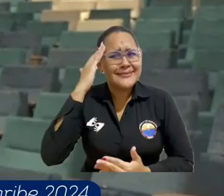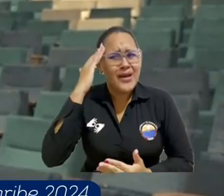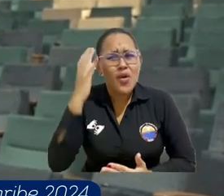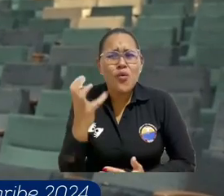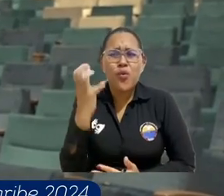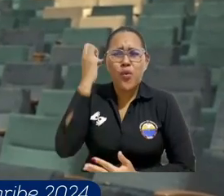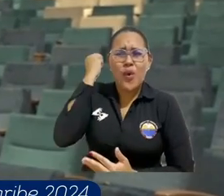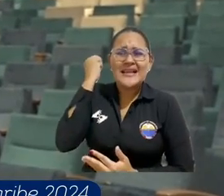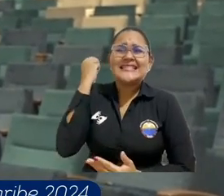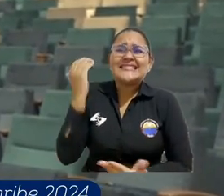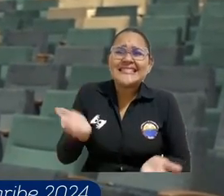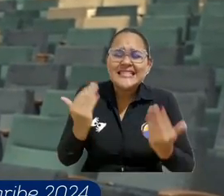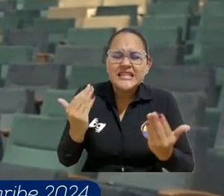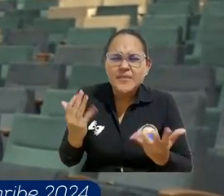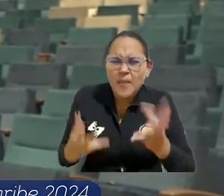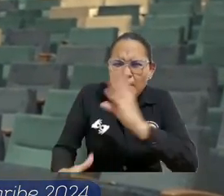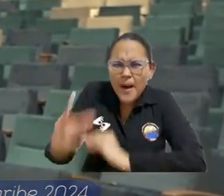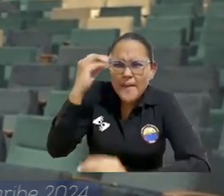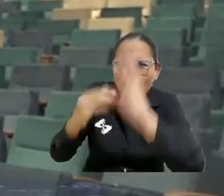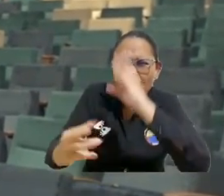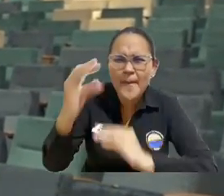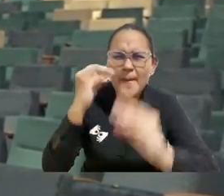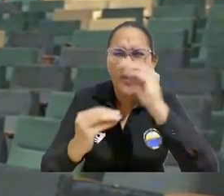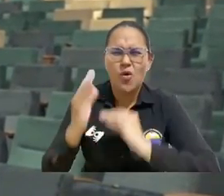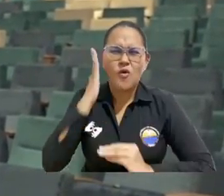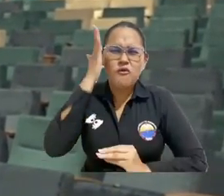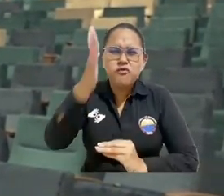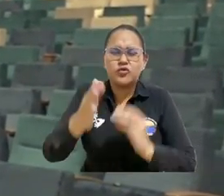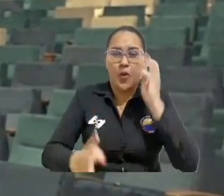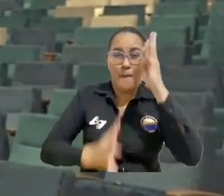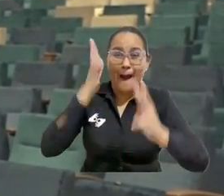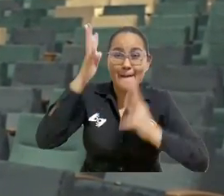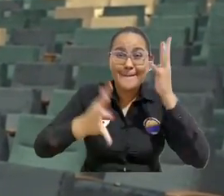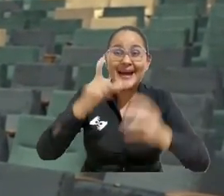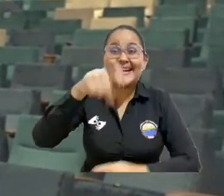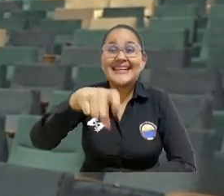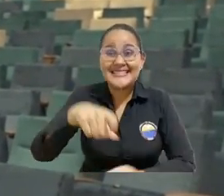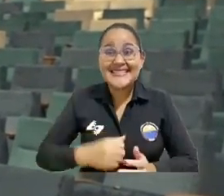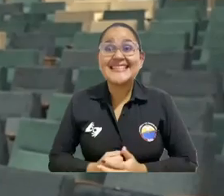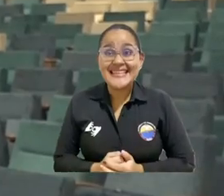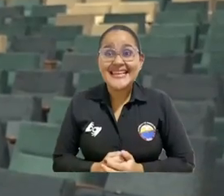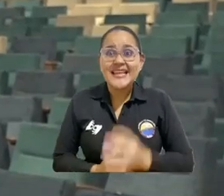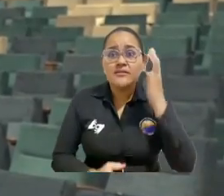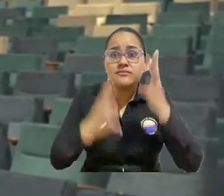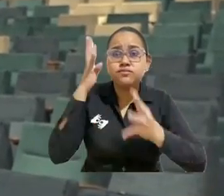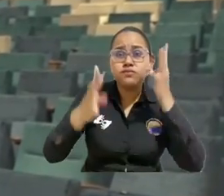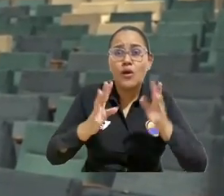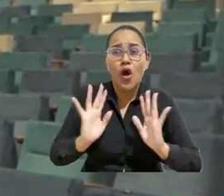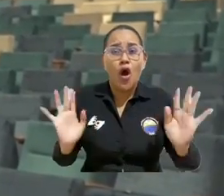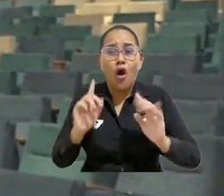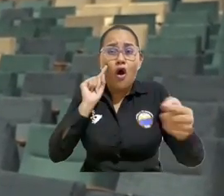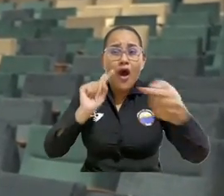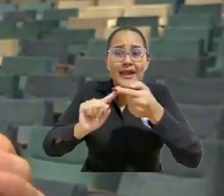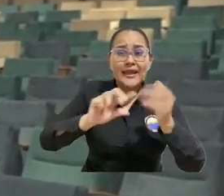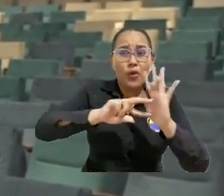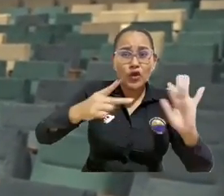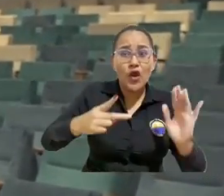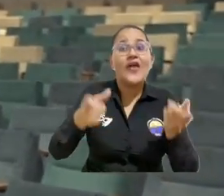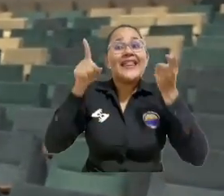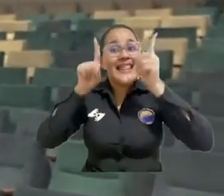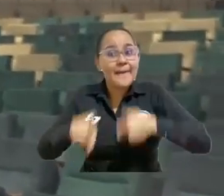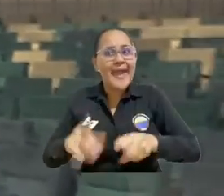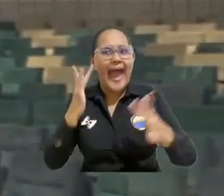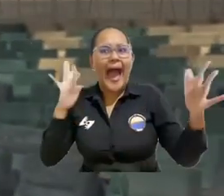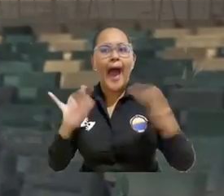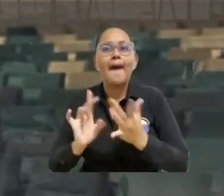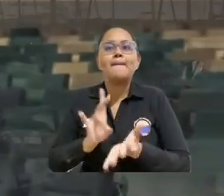la sabiduría del pasado nos lleva al futuro. Se necesita crear innovación, y la innovación no solamente es la